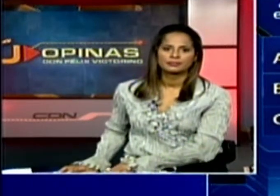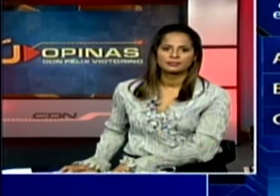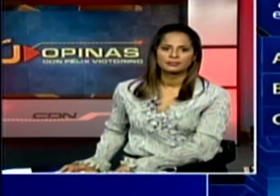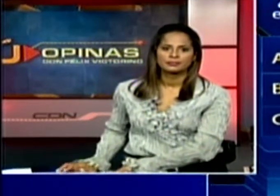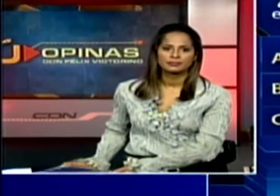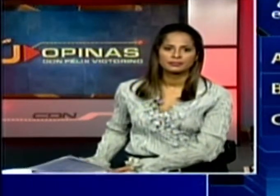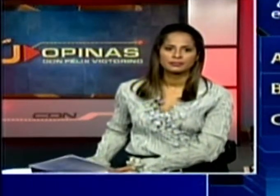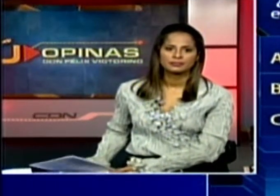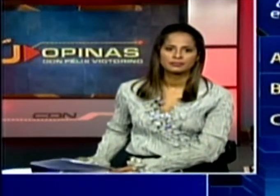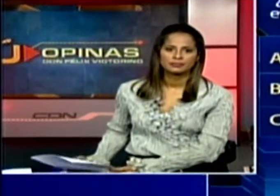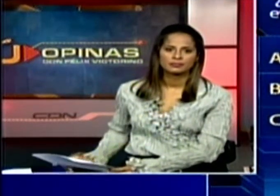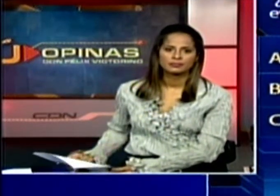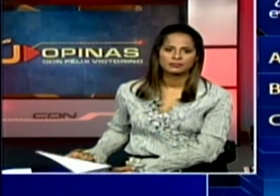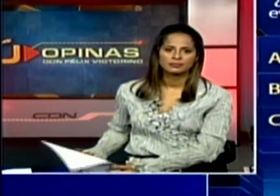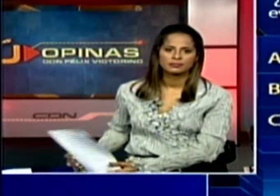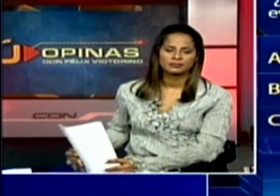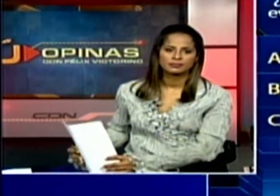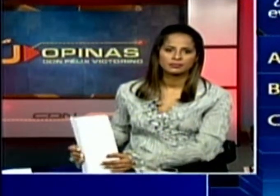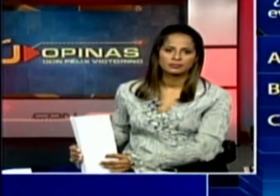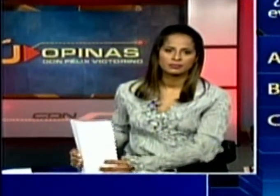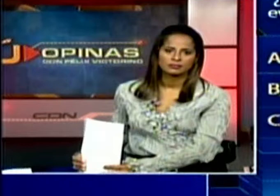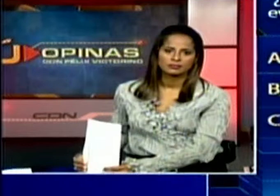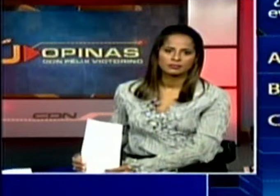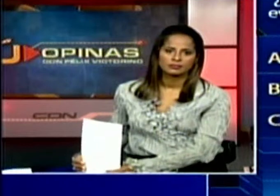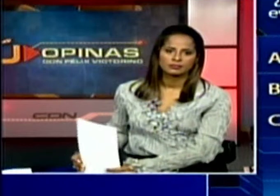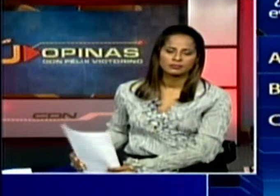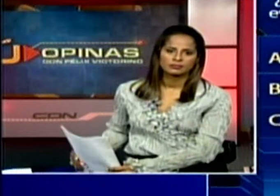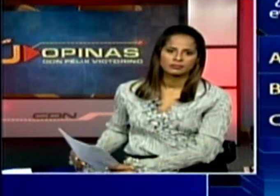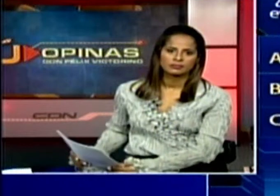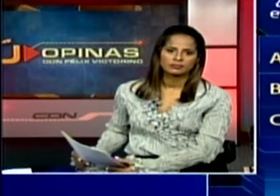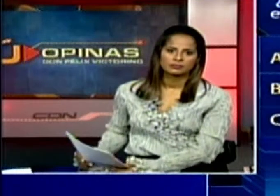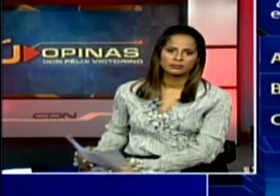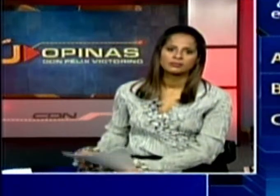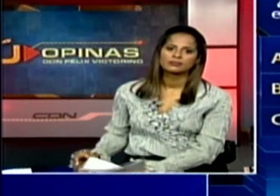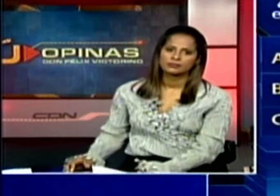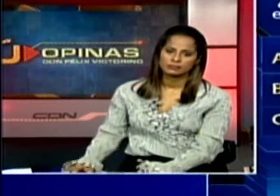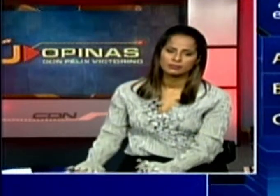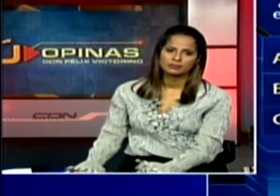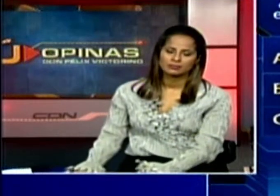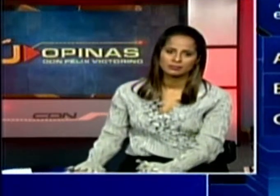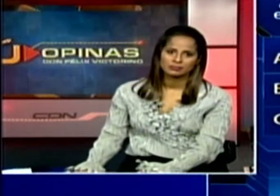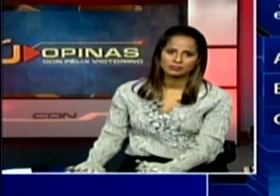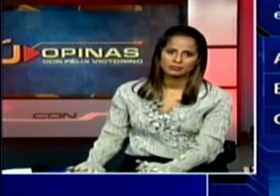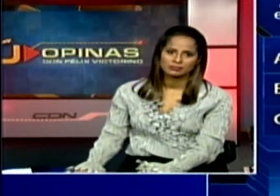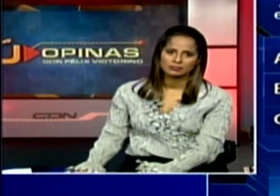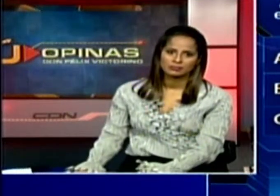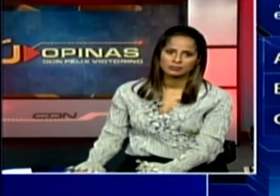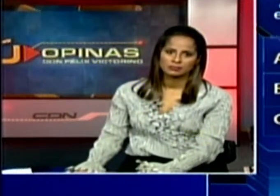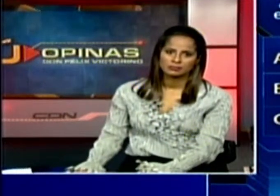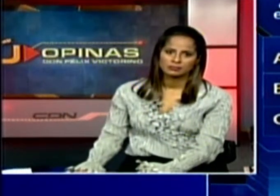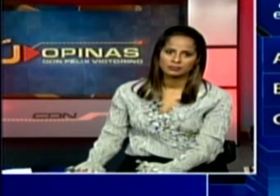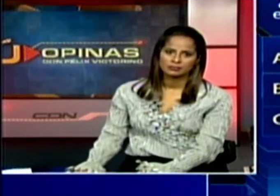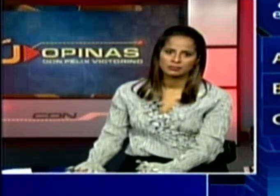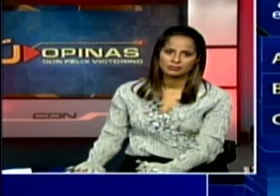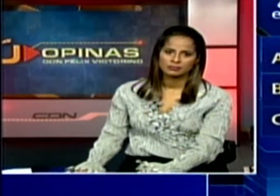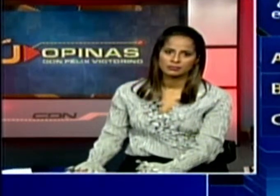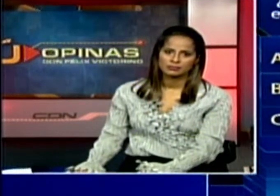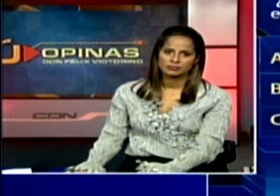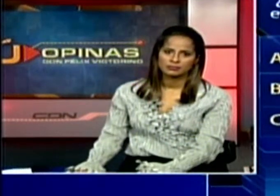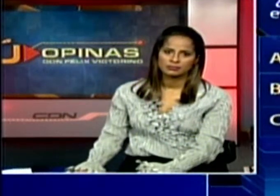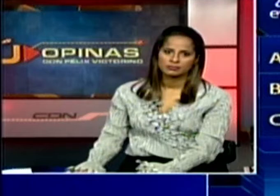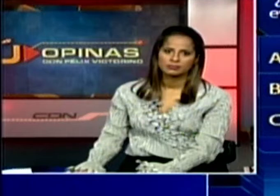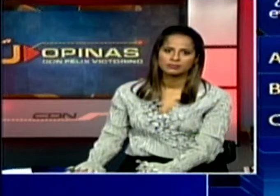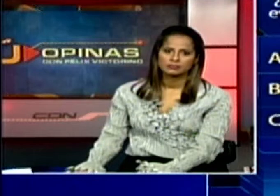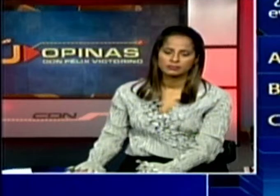No hay ningún muerto o un muerto y el siguiente día 10 o 11 o